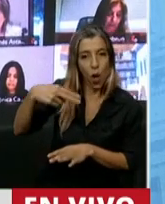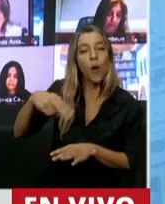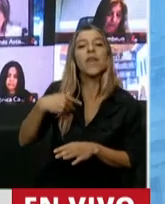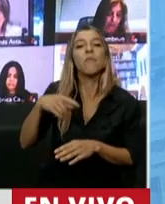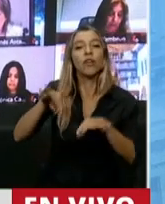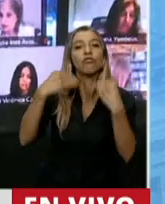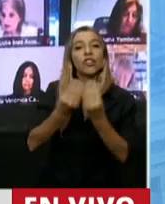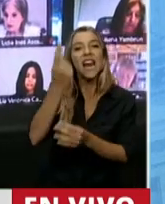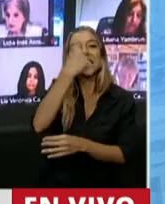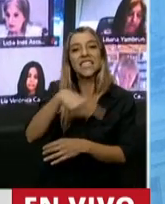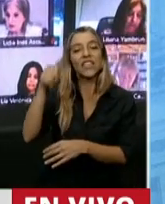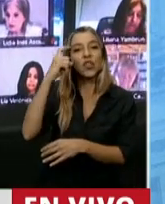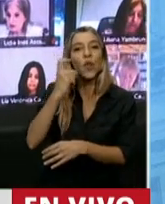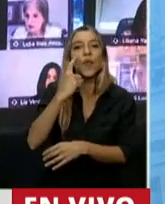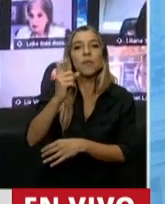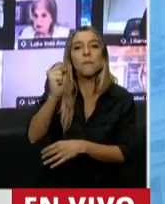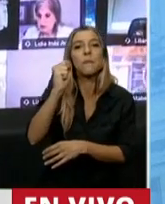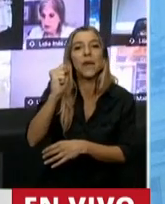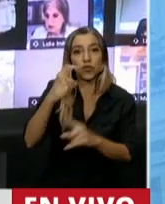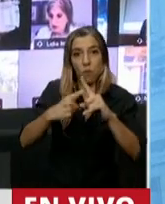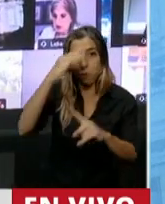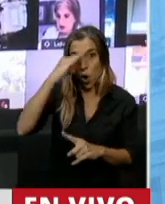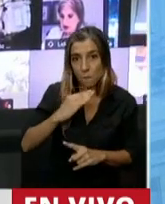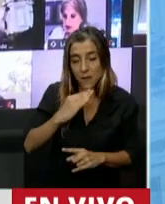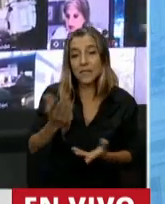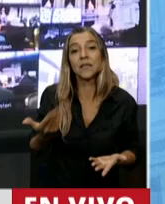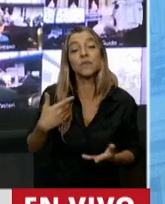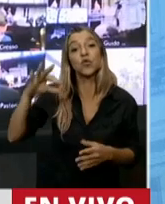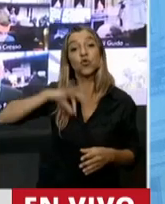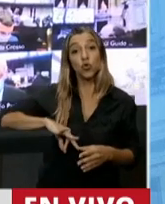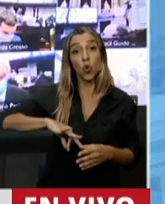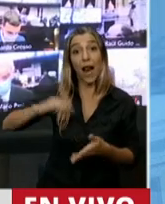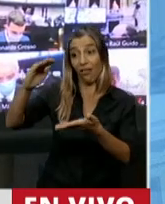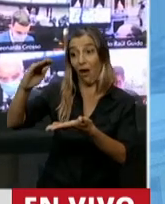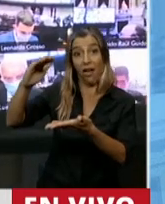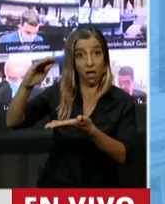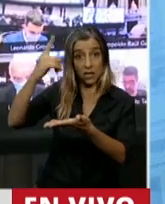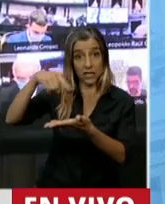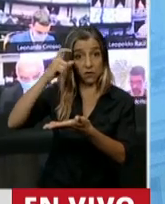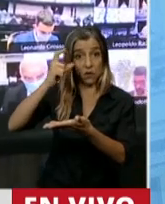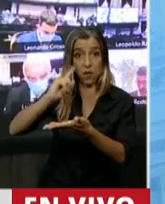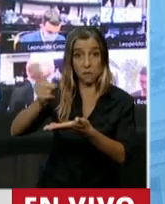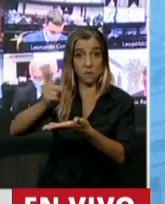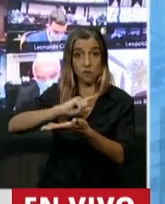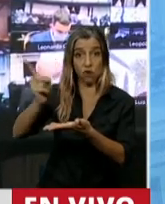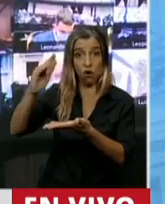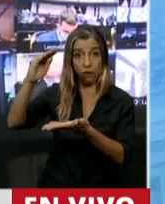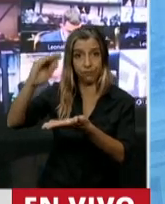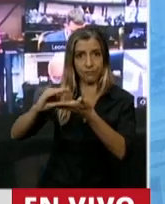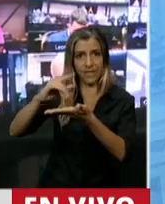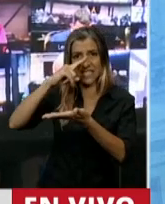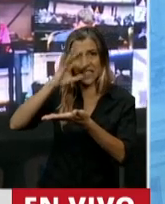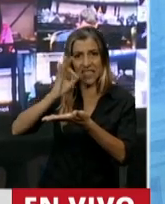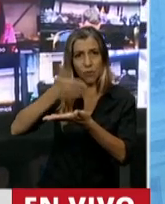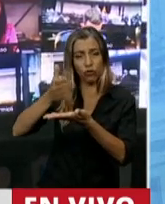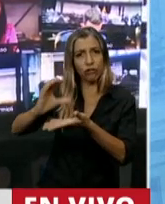por mes. Ahora, recibe de su salario aproximadamente un 70%. ¿Por qué? Porque el